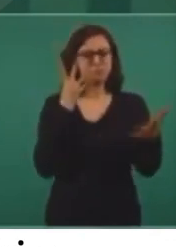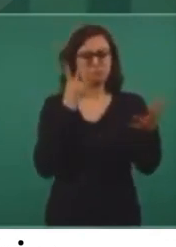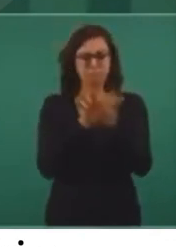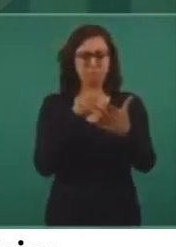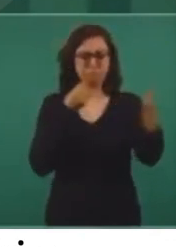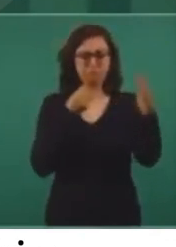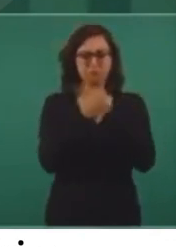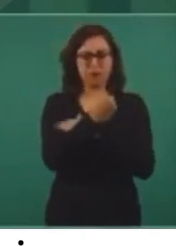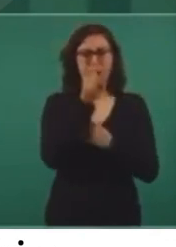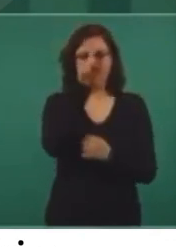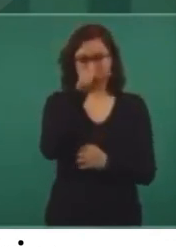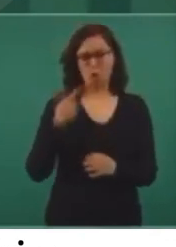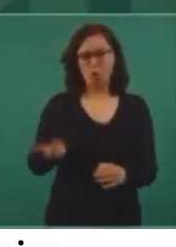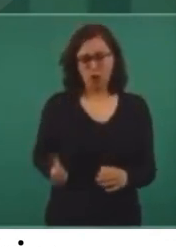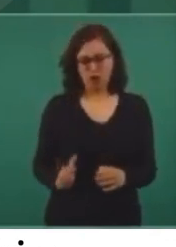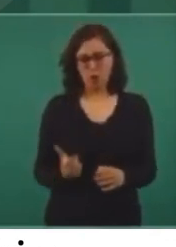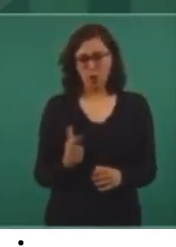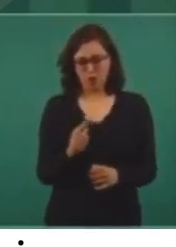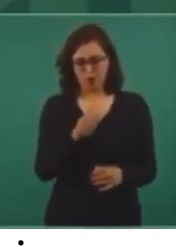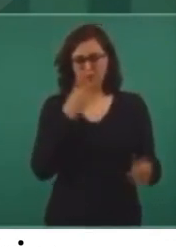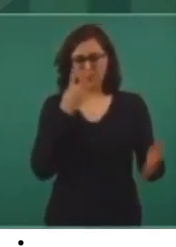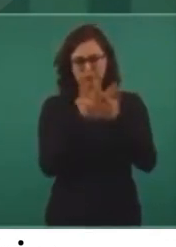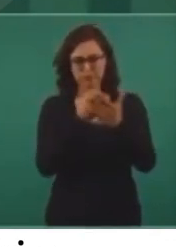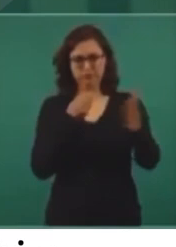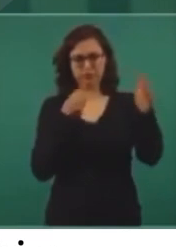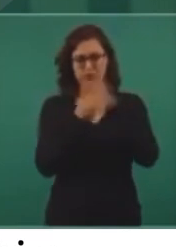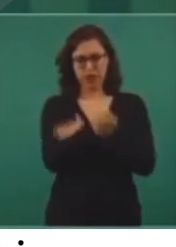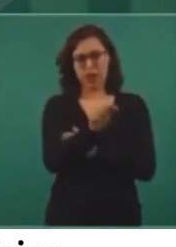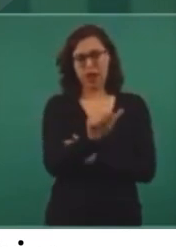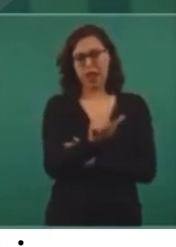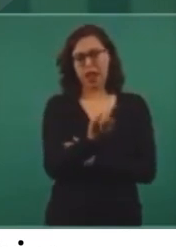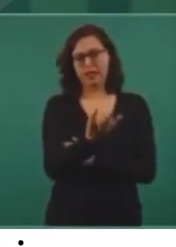en Guanajuato, en el altiplano.